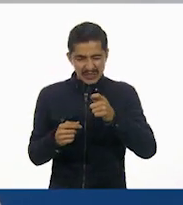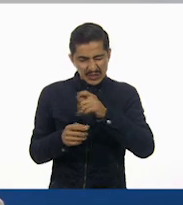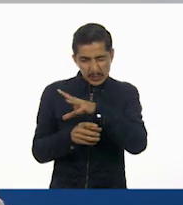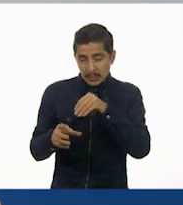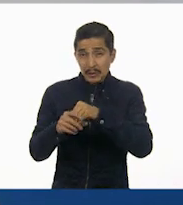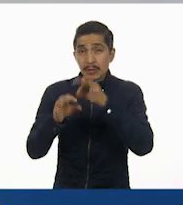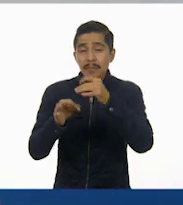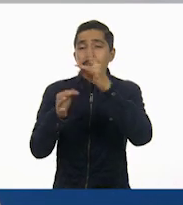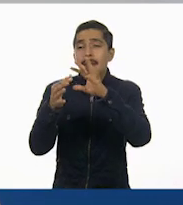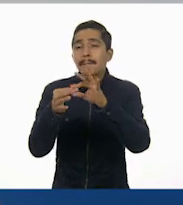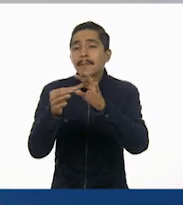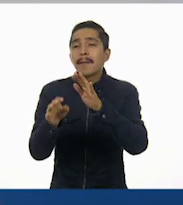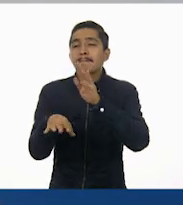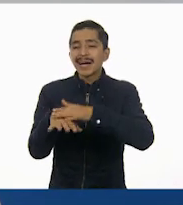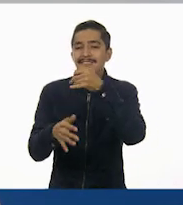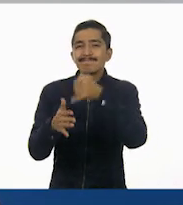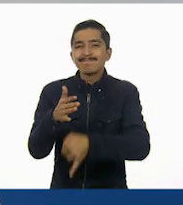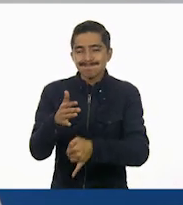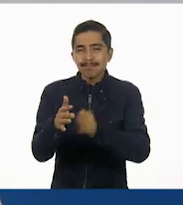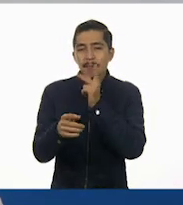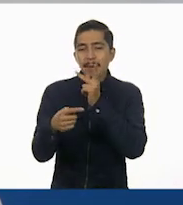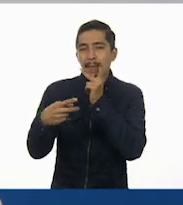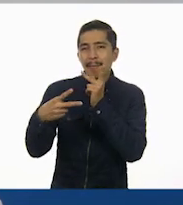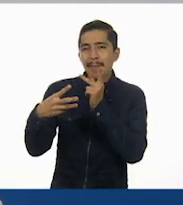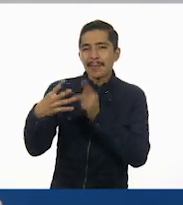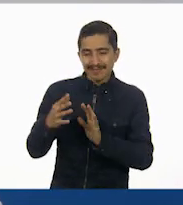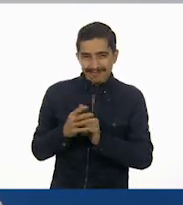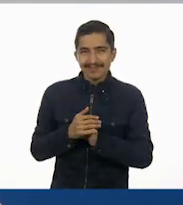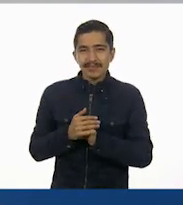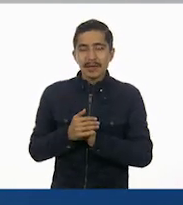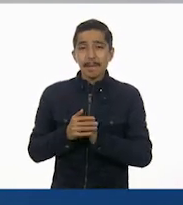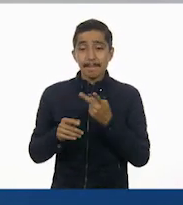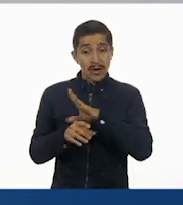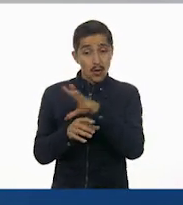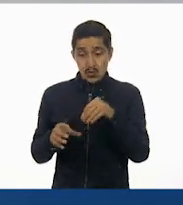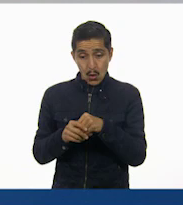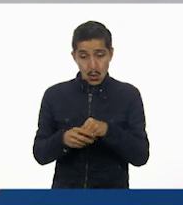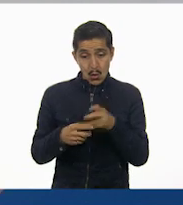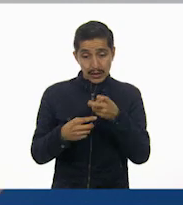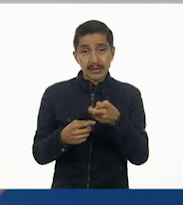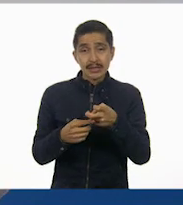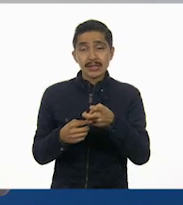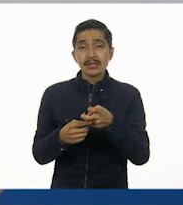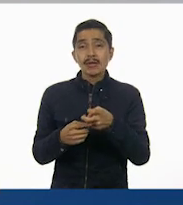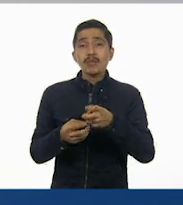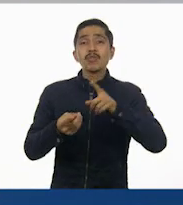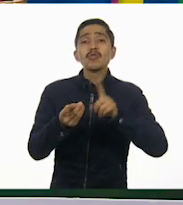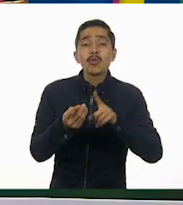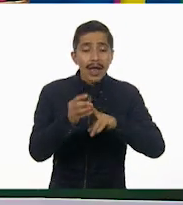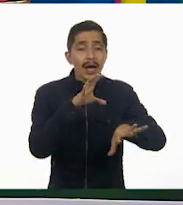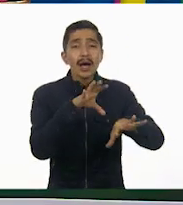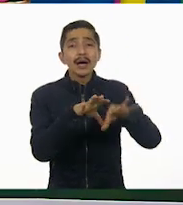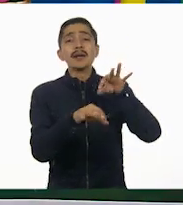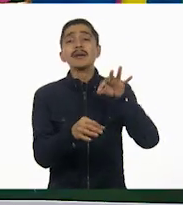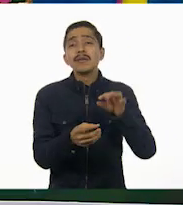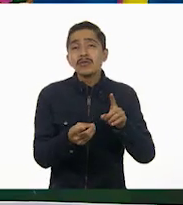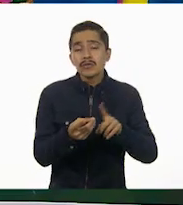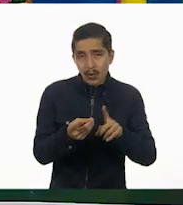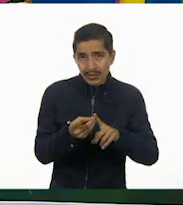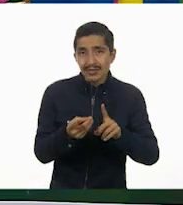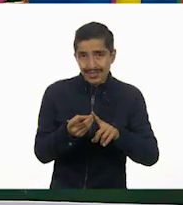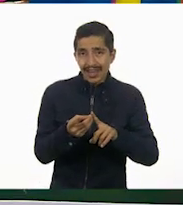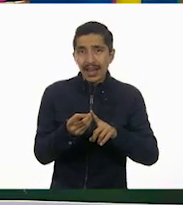y se explica con las propias palabras. Pero en todos los casos se debe incluir la referencia bibliográfica como te lo hemos